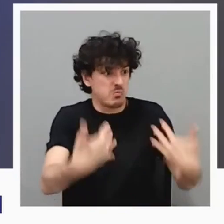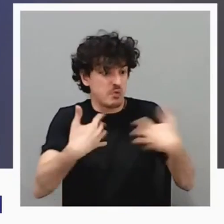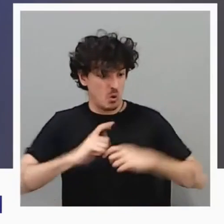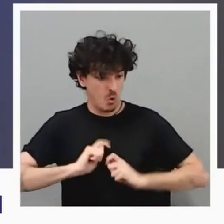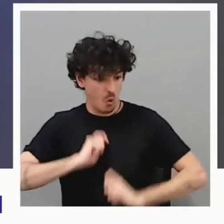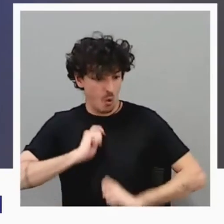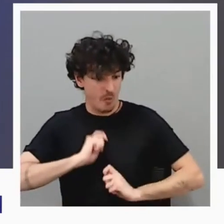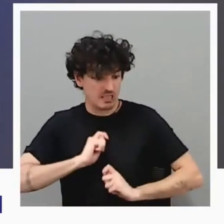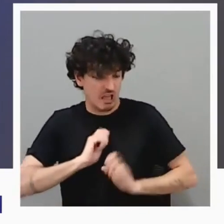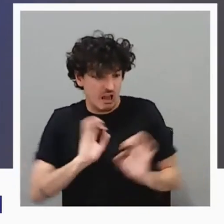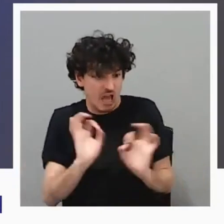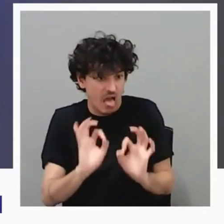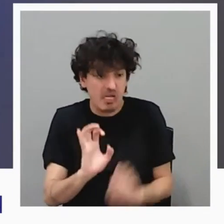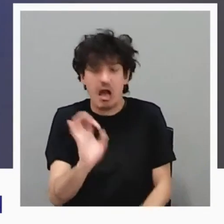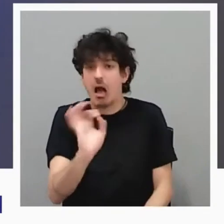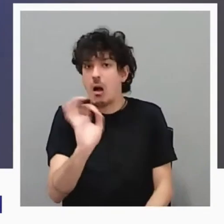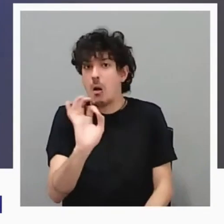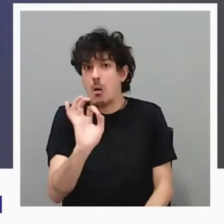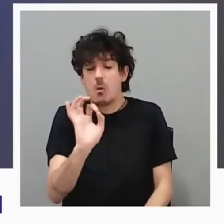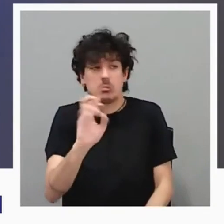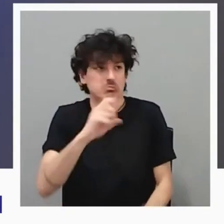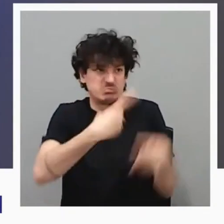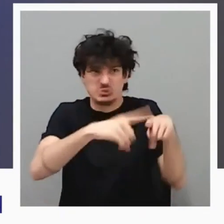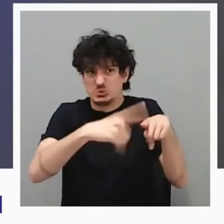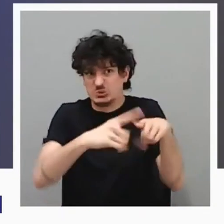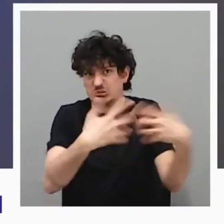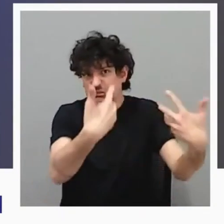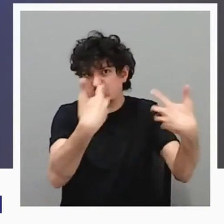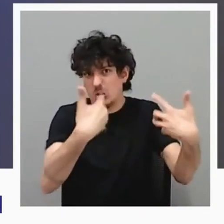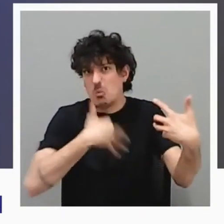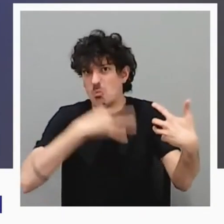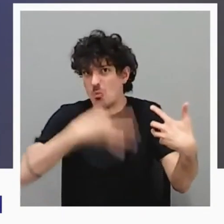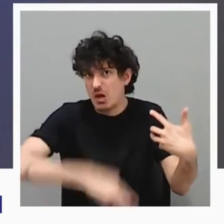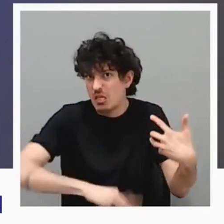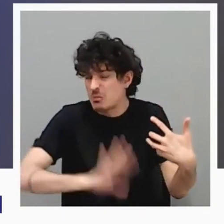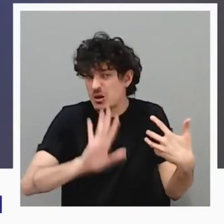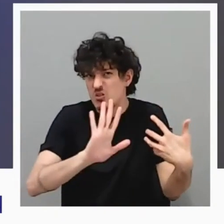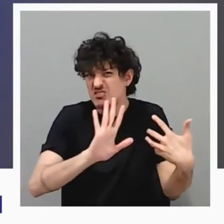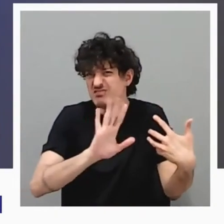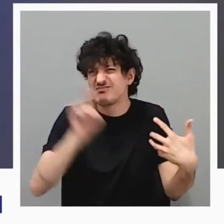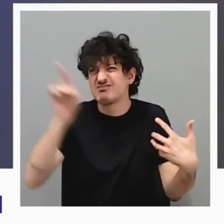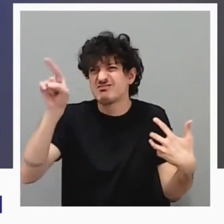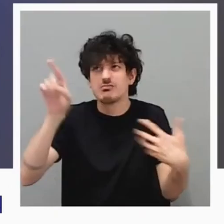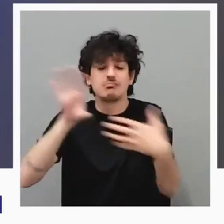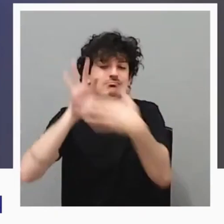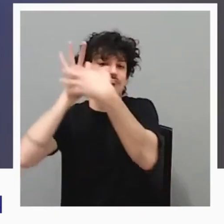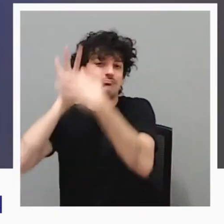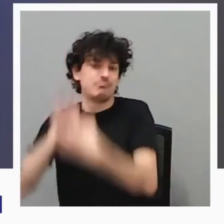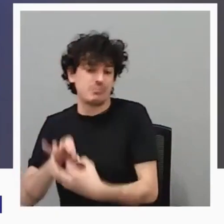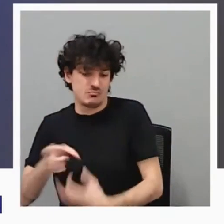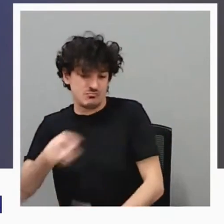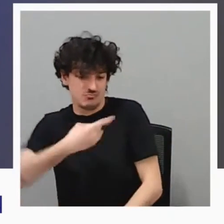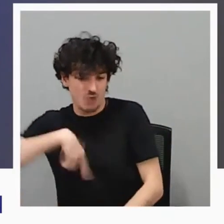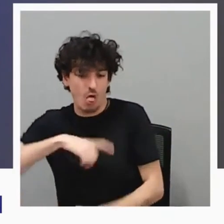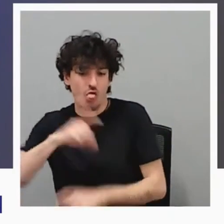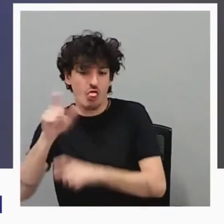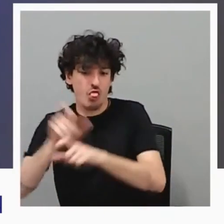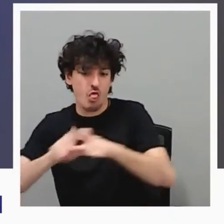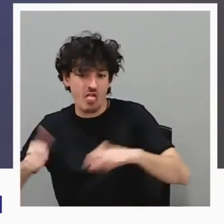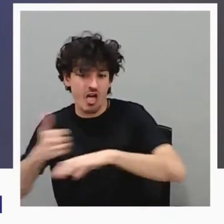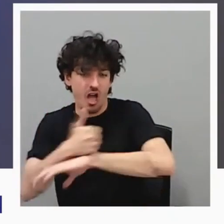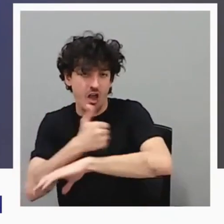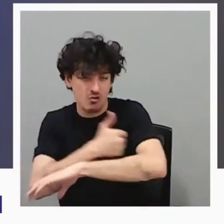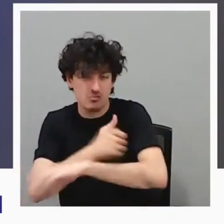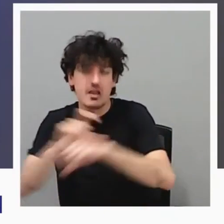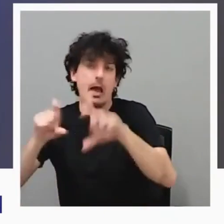fin, está muy bien, pero... es un tema de ciudadanos, es un tema de empresas. Y eso es innovación social con alma, aquellas empresas,